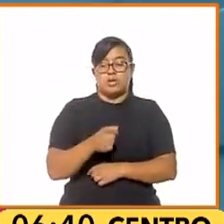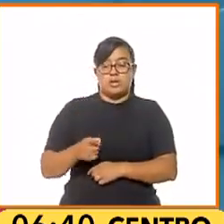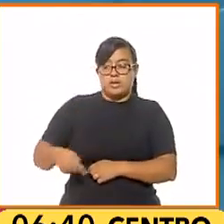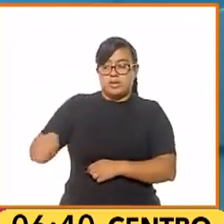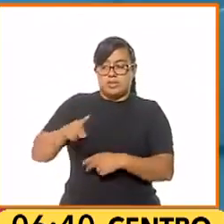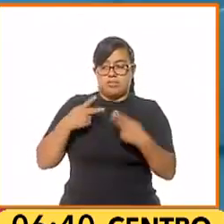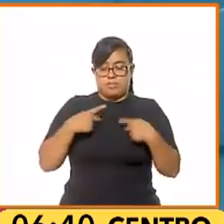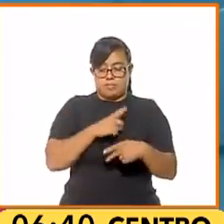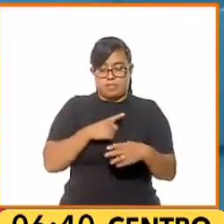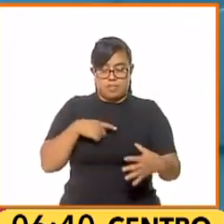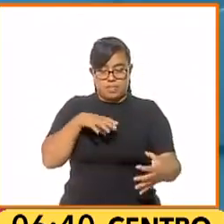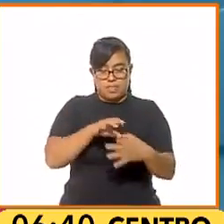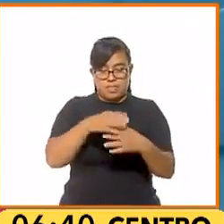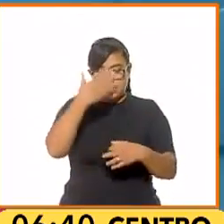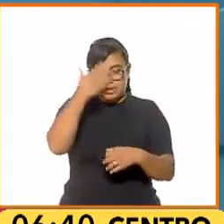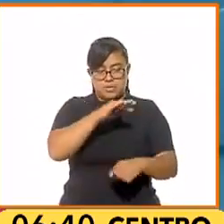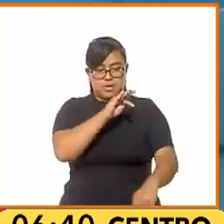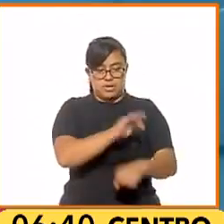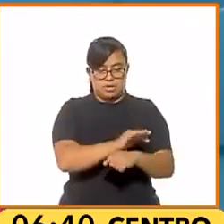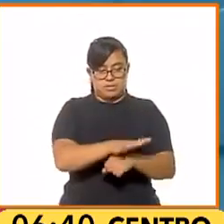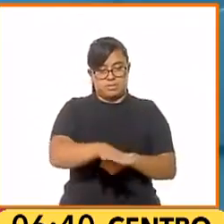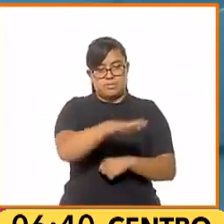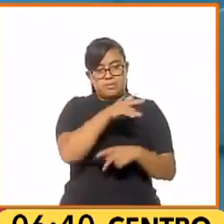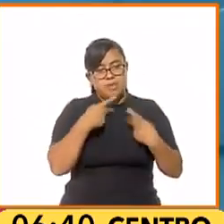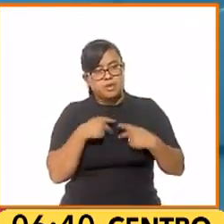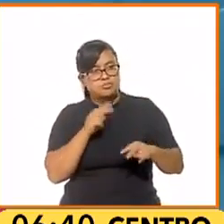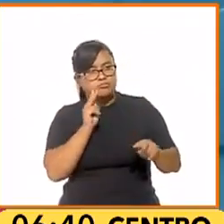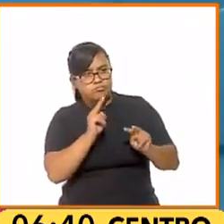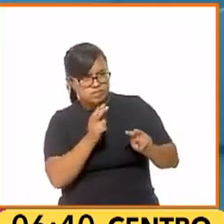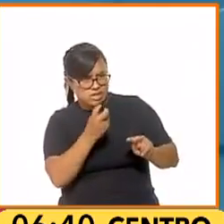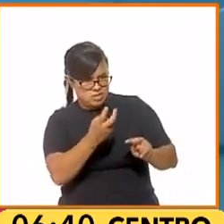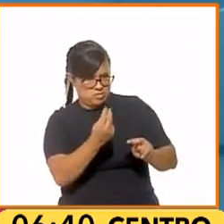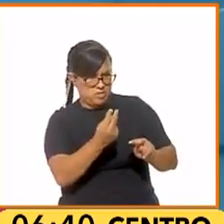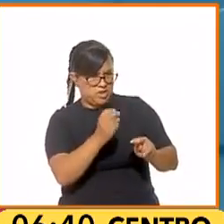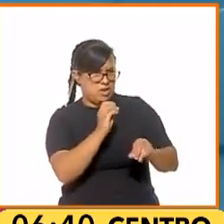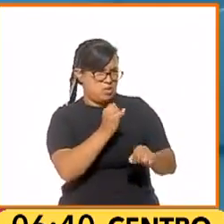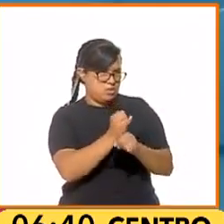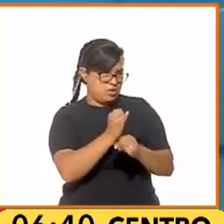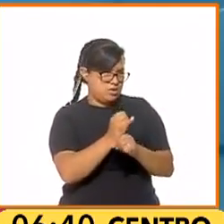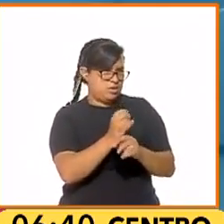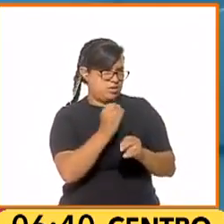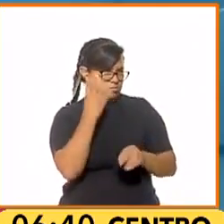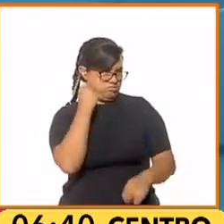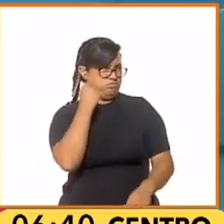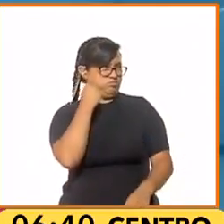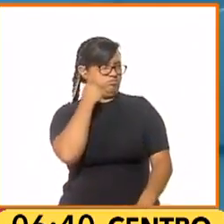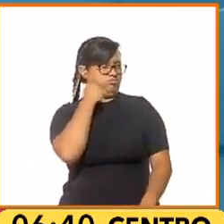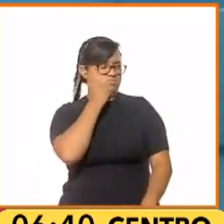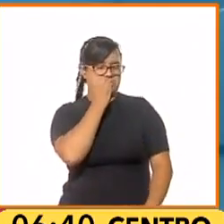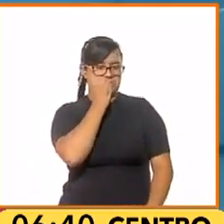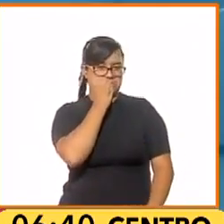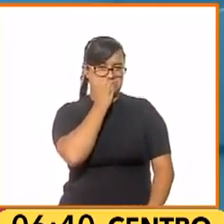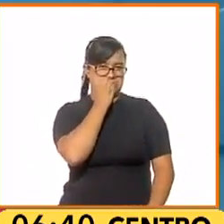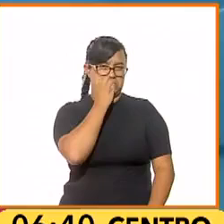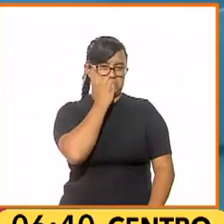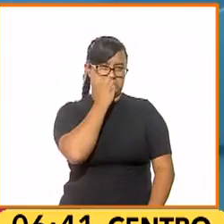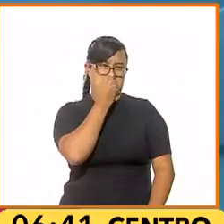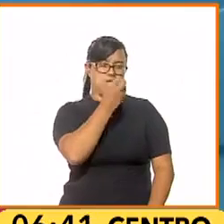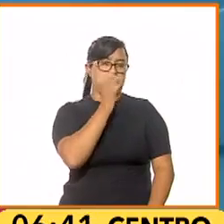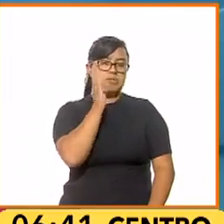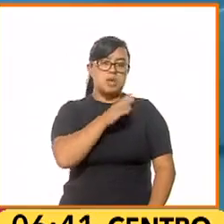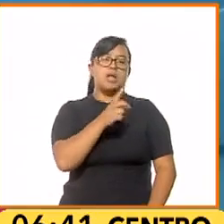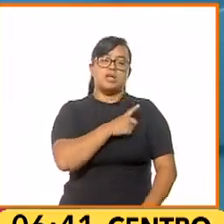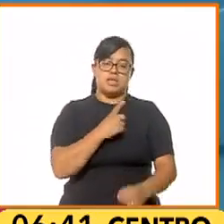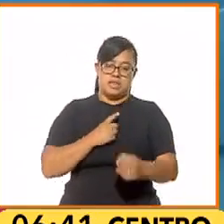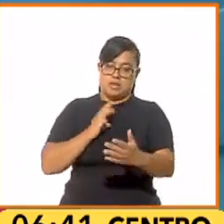relativo a la Defensoría de las Audiencias, pues lo relativo particularmente a estas multas de las cuales usted ya nos habló y pues sin